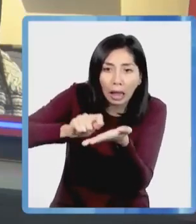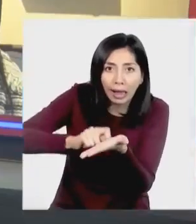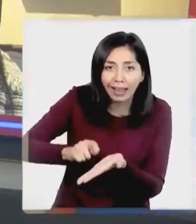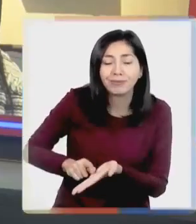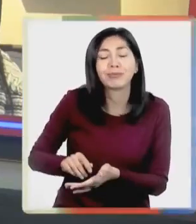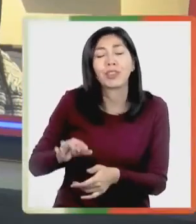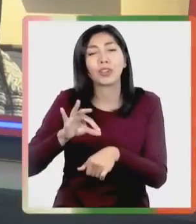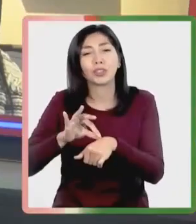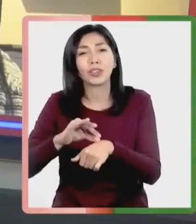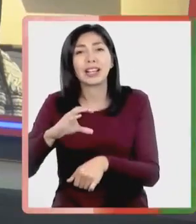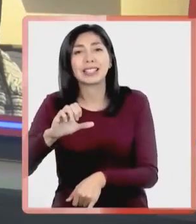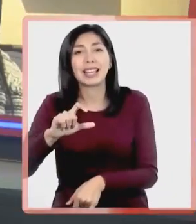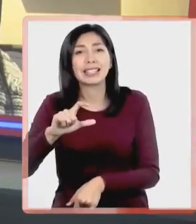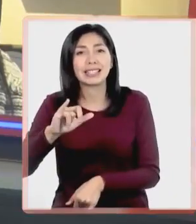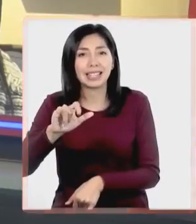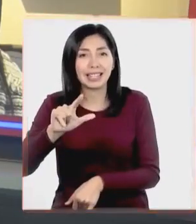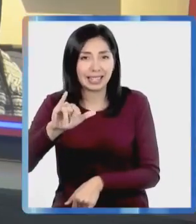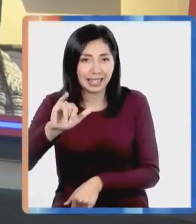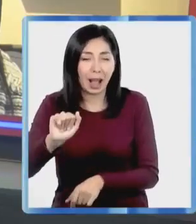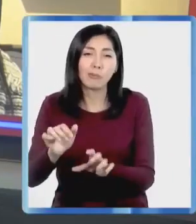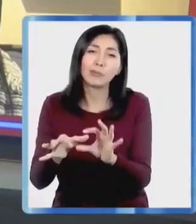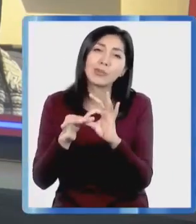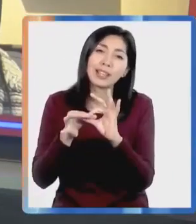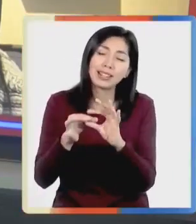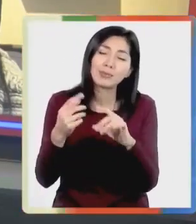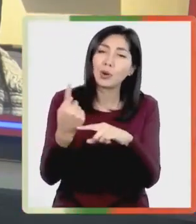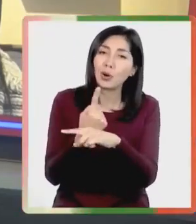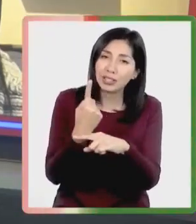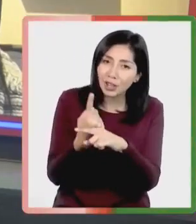todos sus consejos y recomendaciones. Doctora Cecilia Vargas,